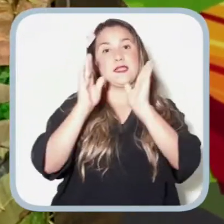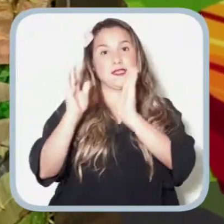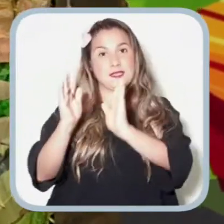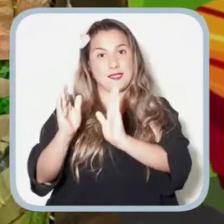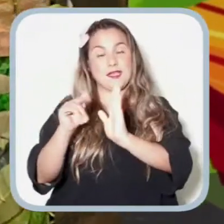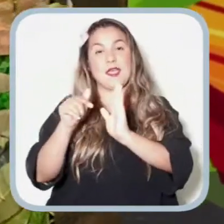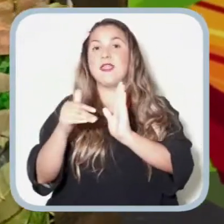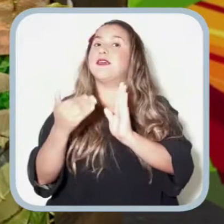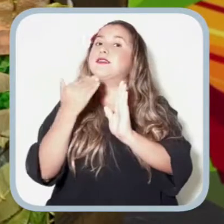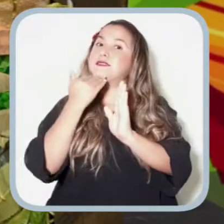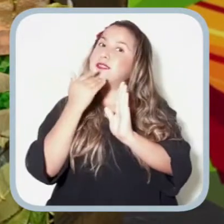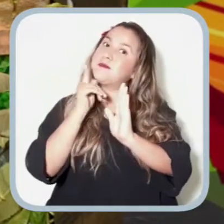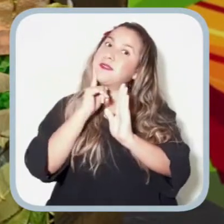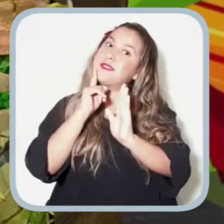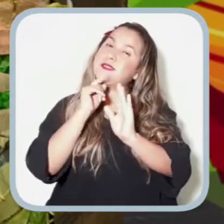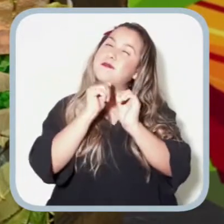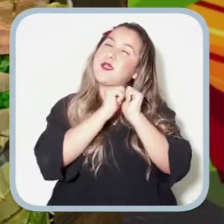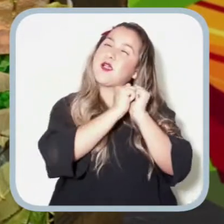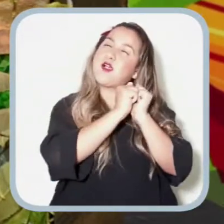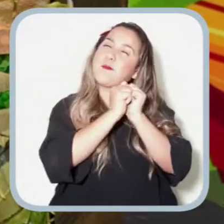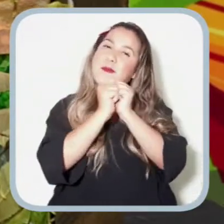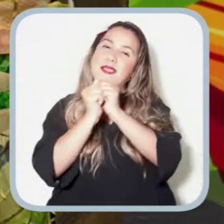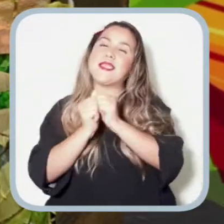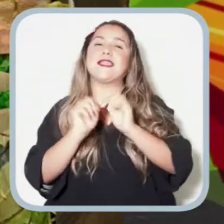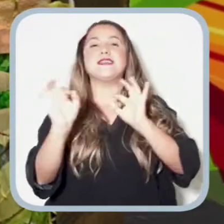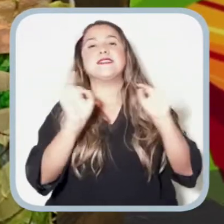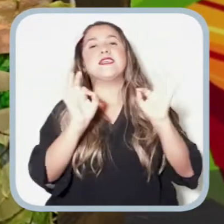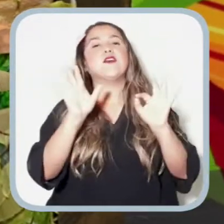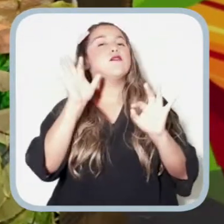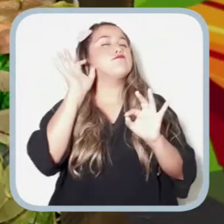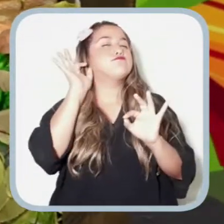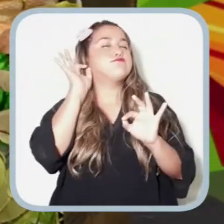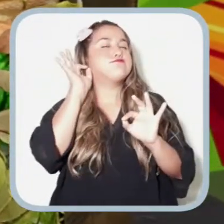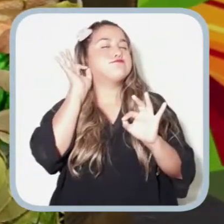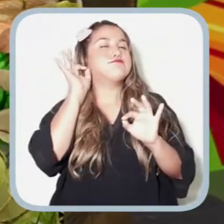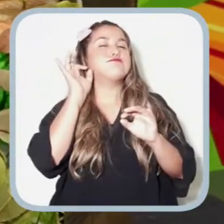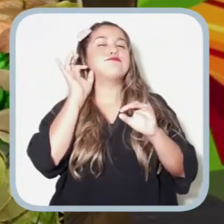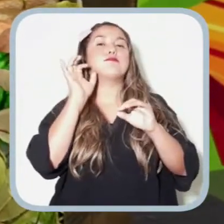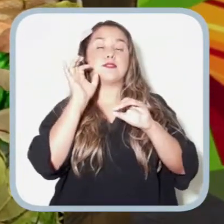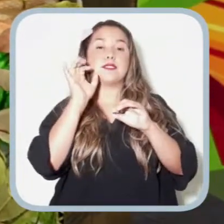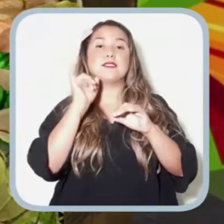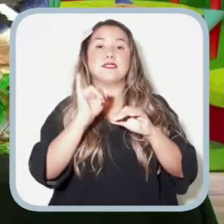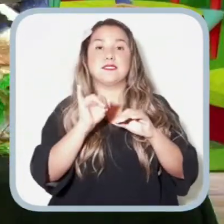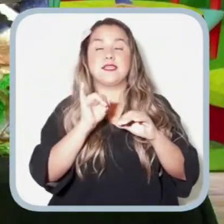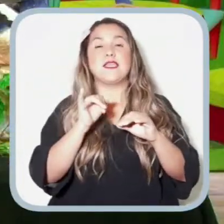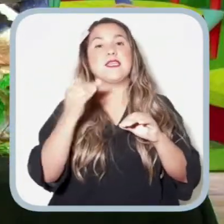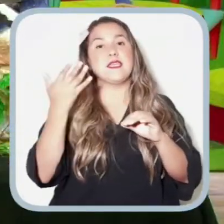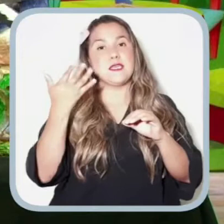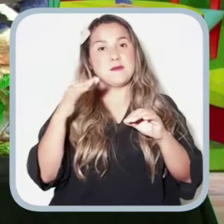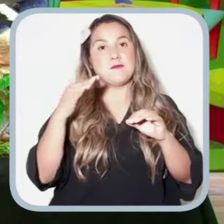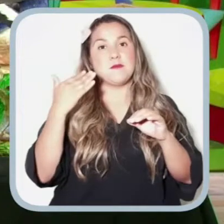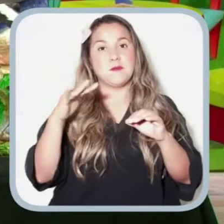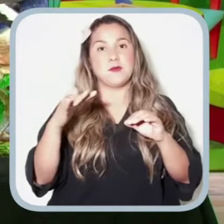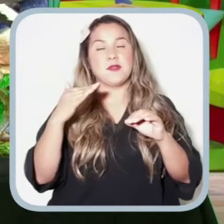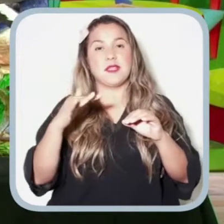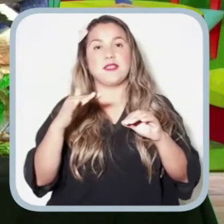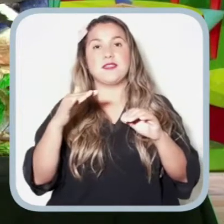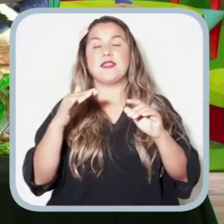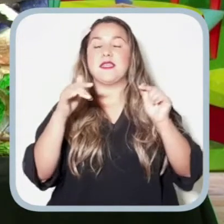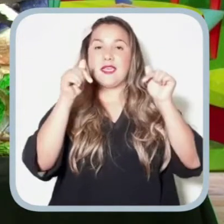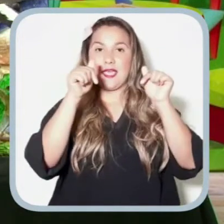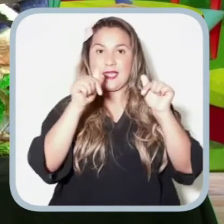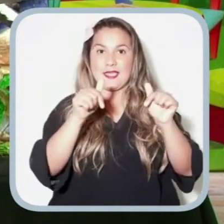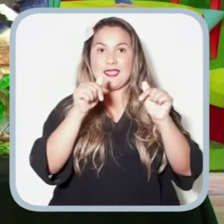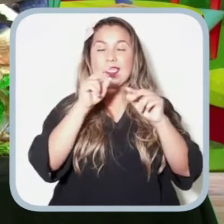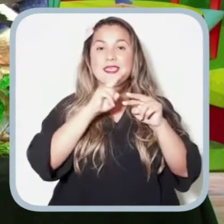tenemos también a su compañera la señora cóndor importante la dualidad y aquí tengo este que